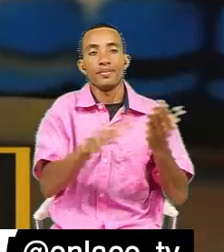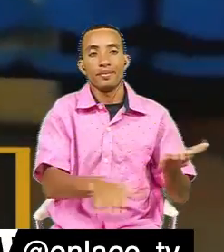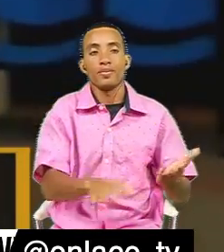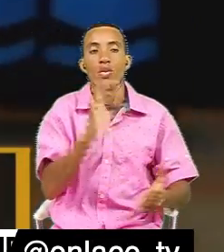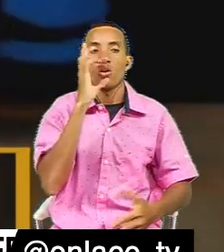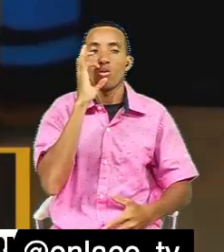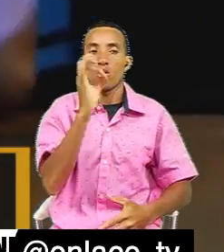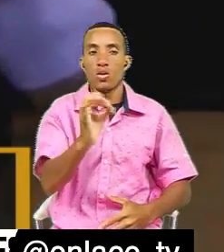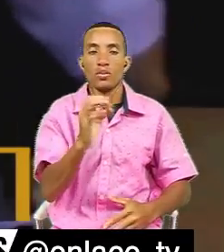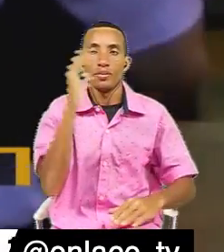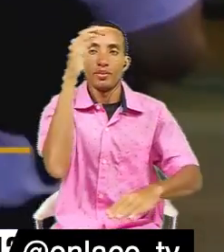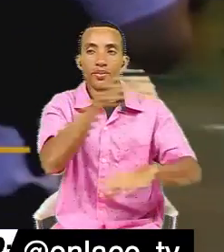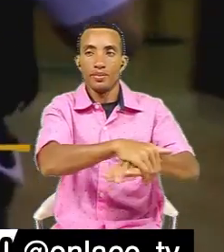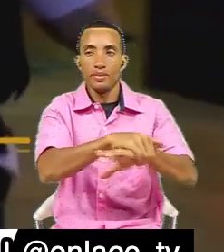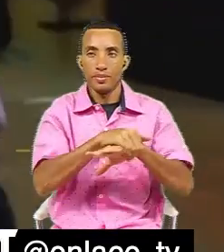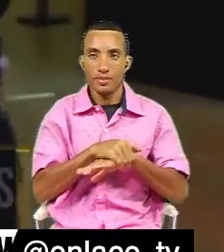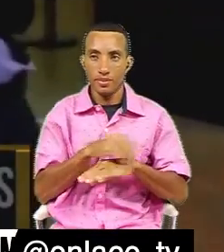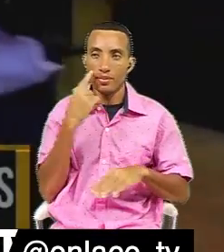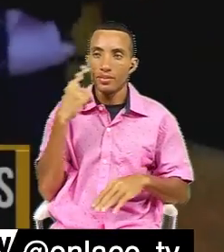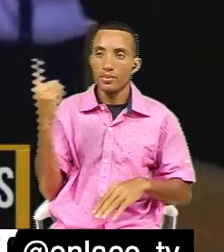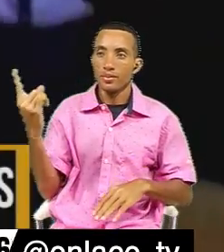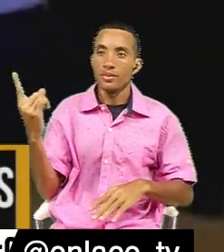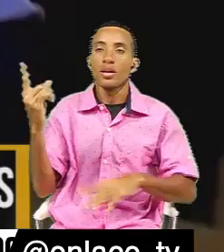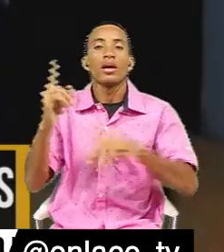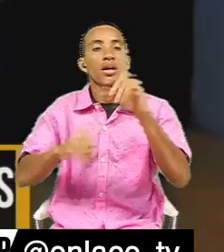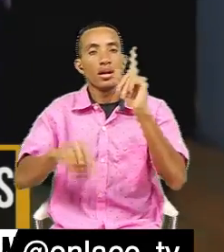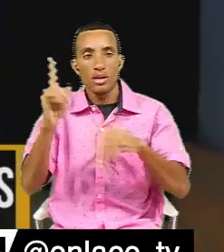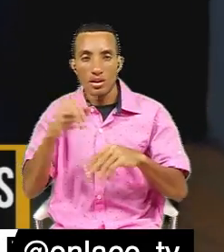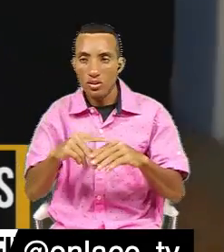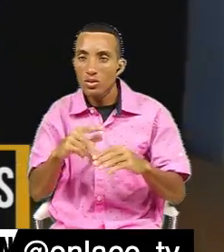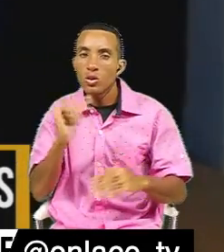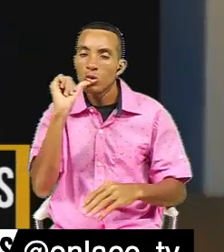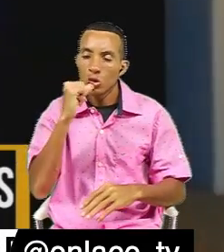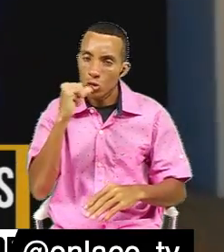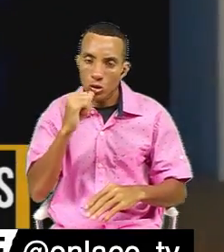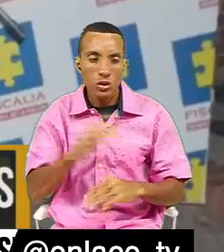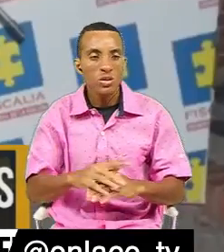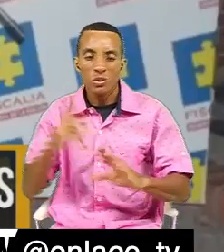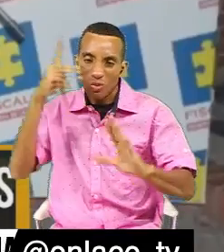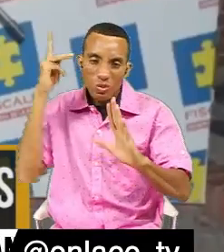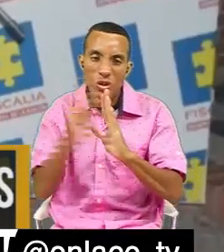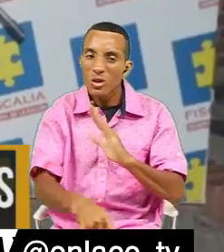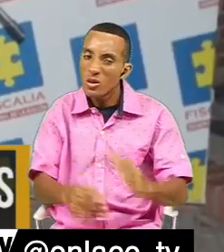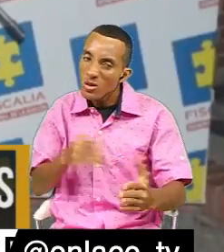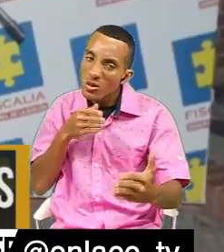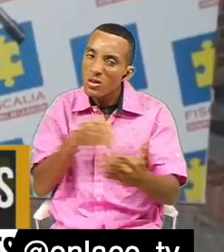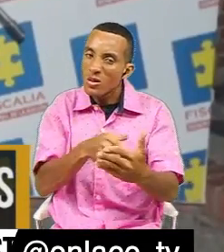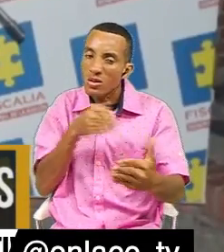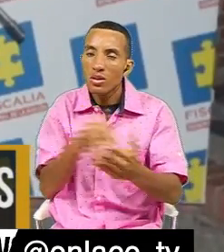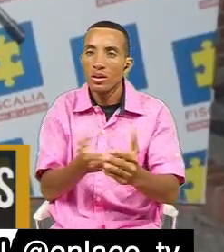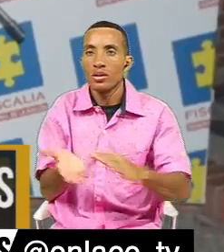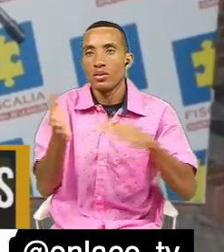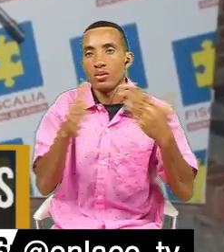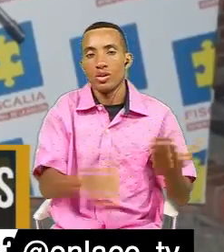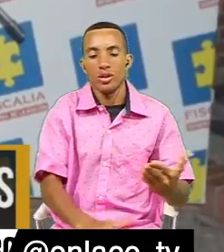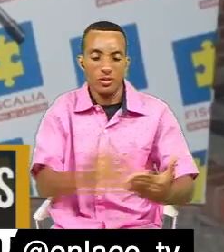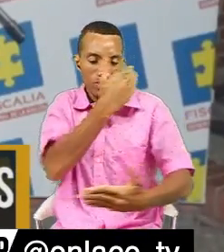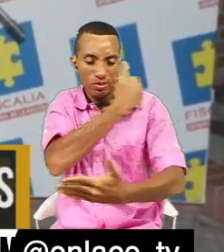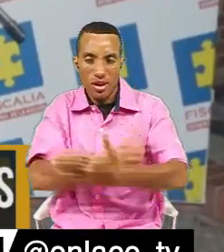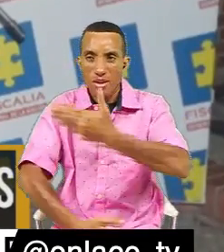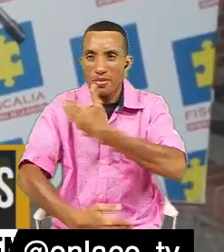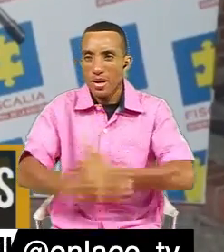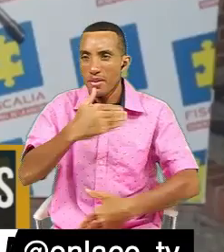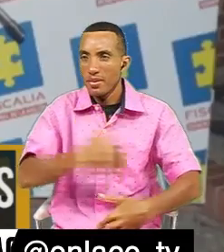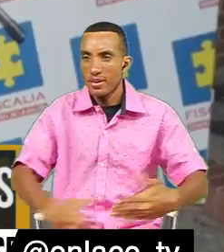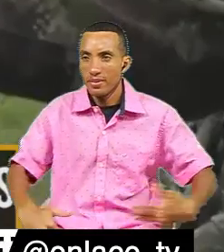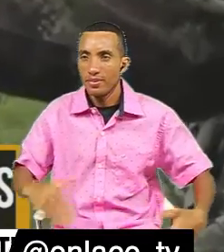hombre quien, según las autoridades, presuntamente intimidaba a sus víctimas hasta causarles la muerte, al parecer descuartizándolas. Este resultado se